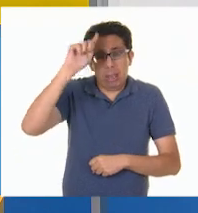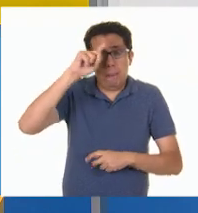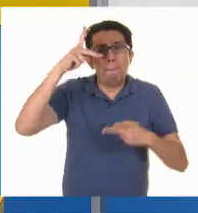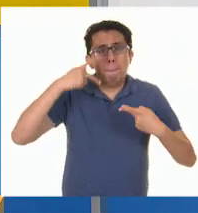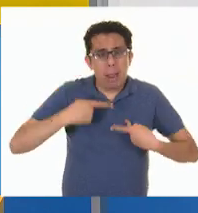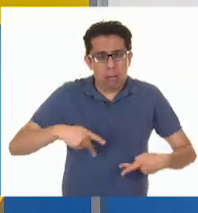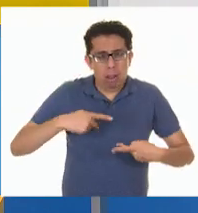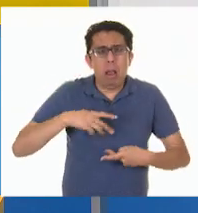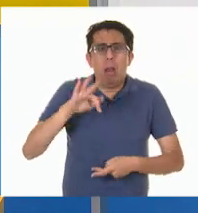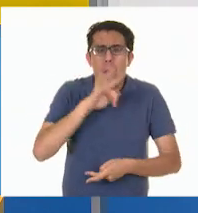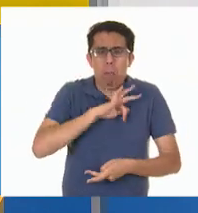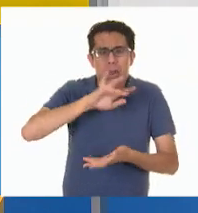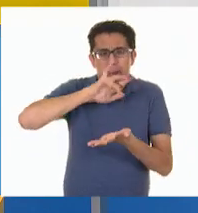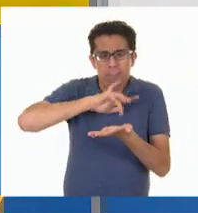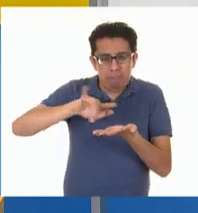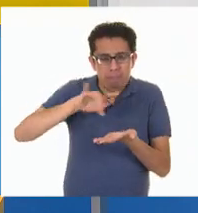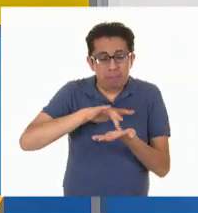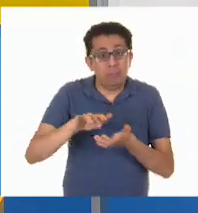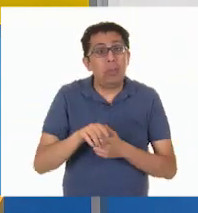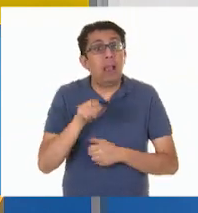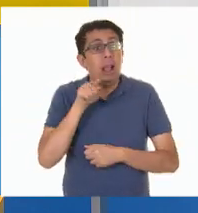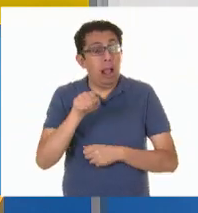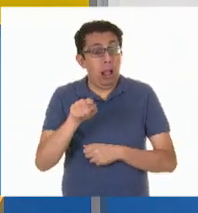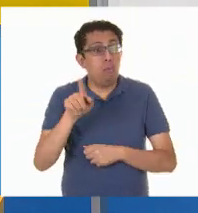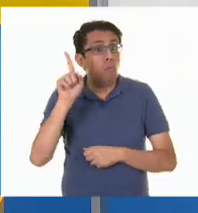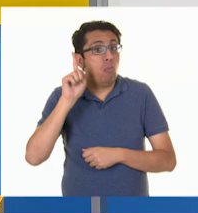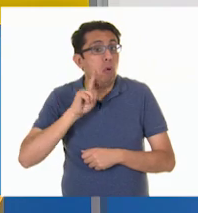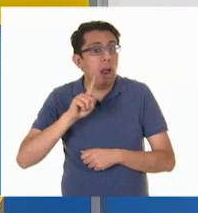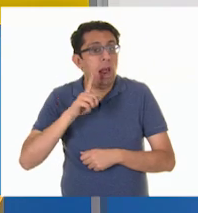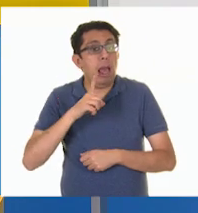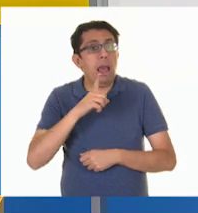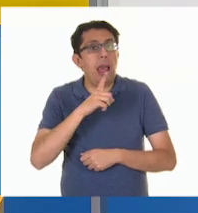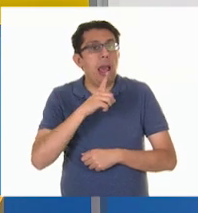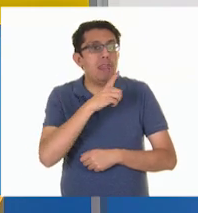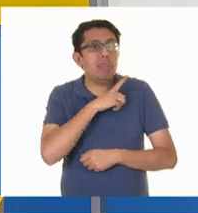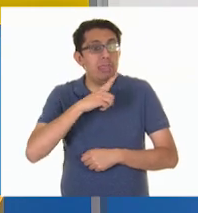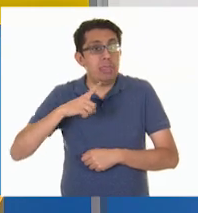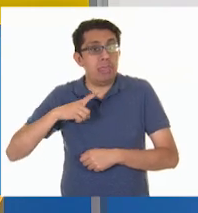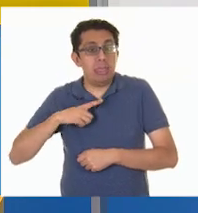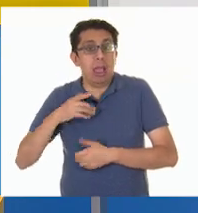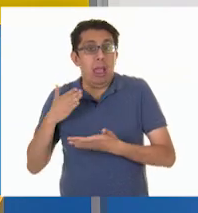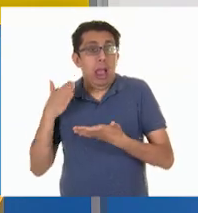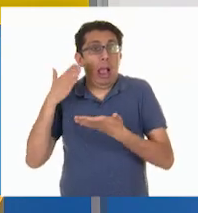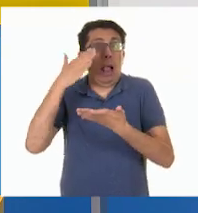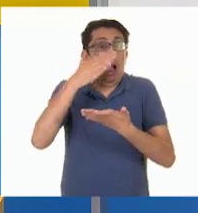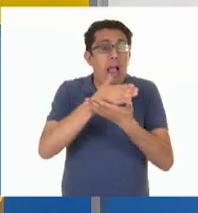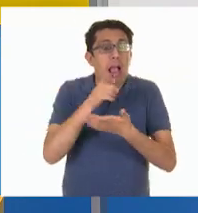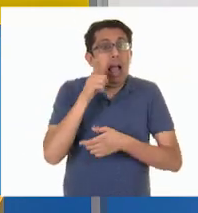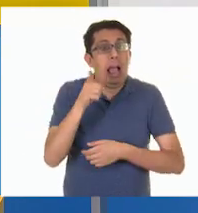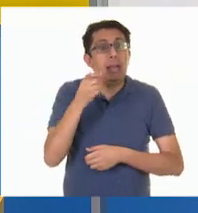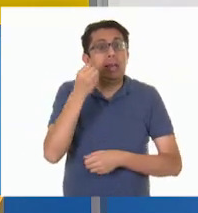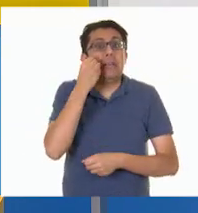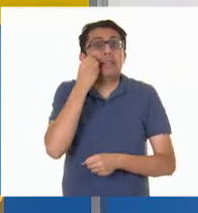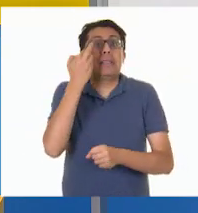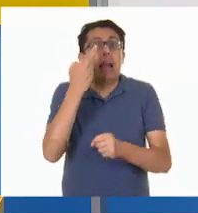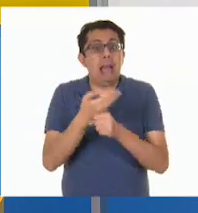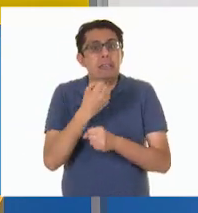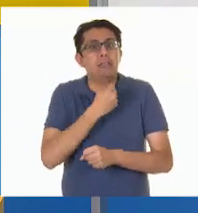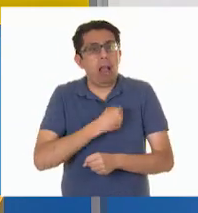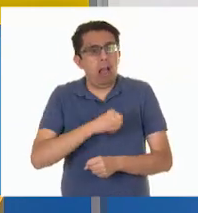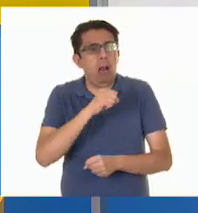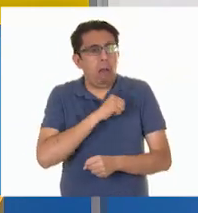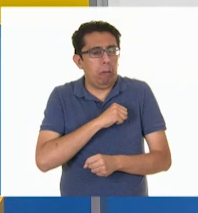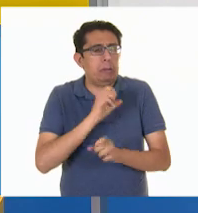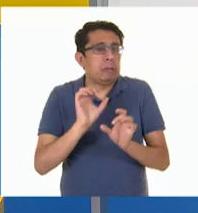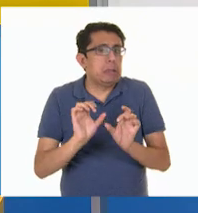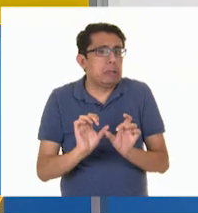apoyo? Entonces, la señora Bolaños debe acudir a esas instancias de la Secretaría de Salud, explicar su caso